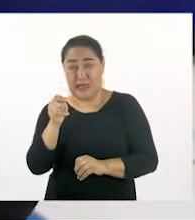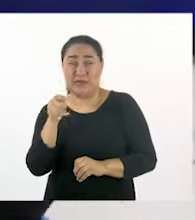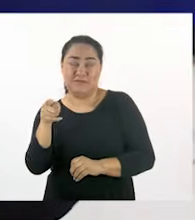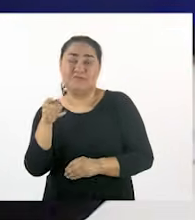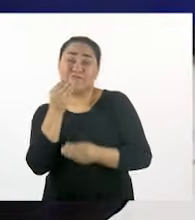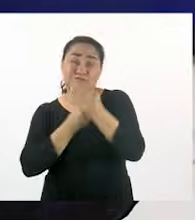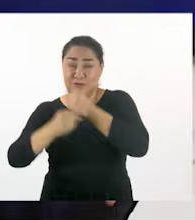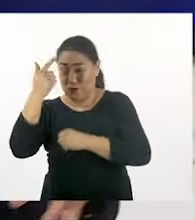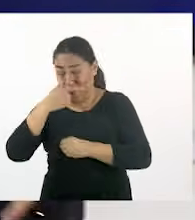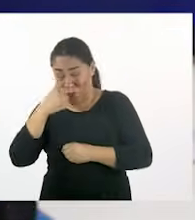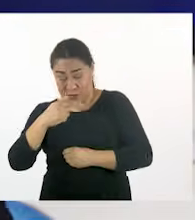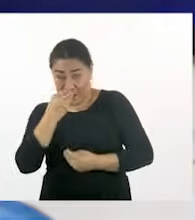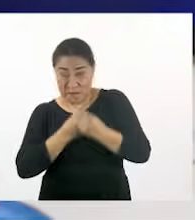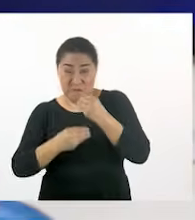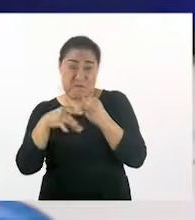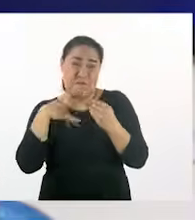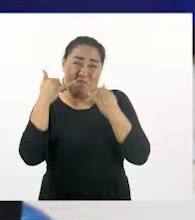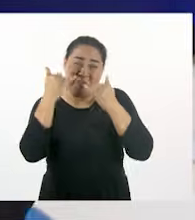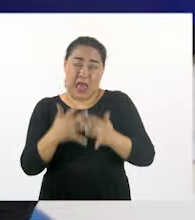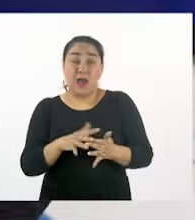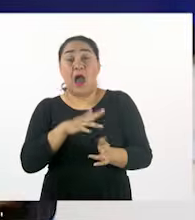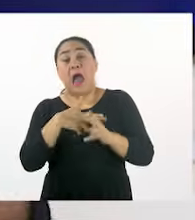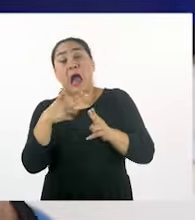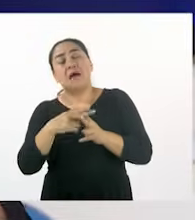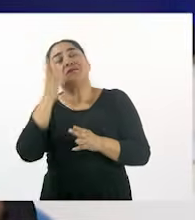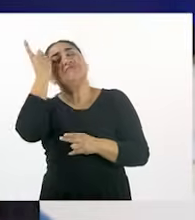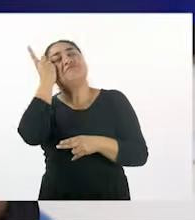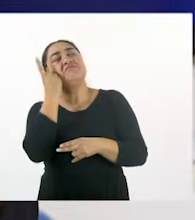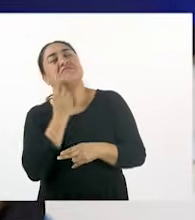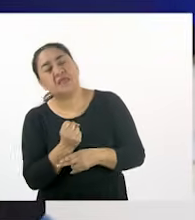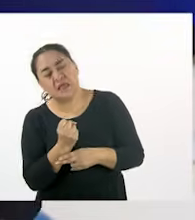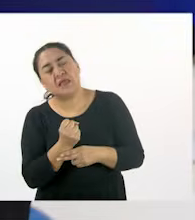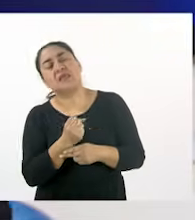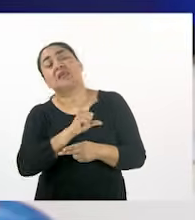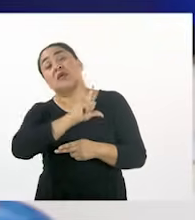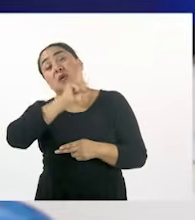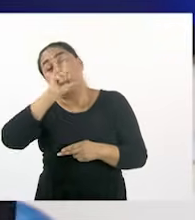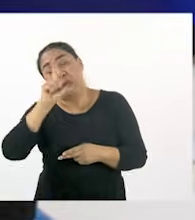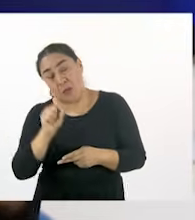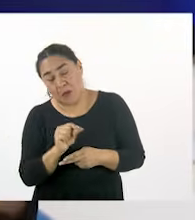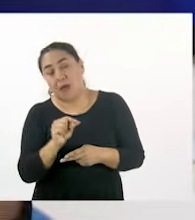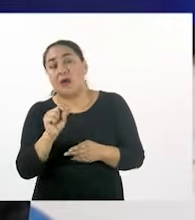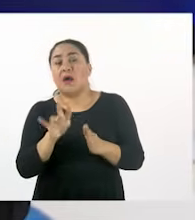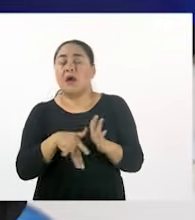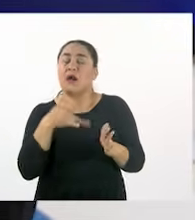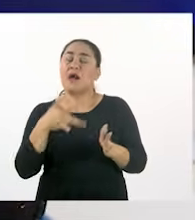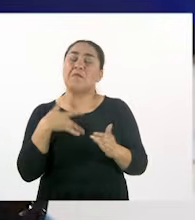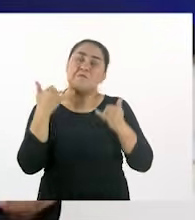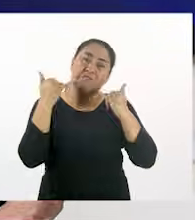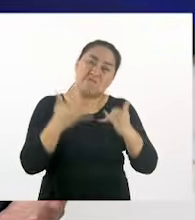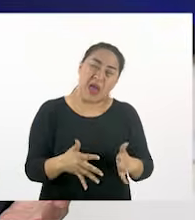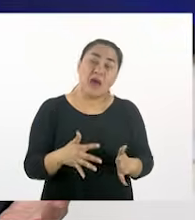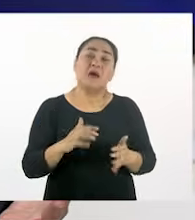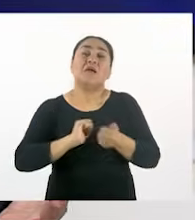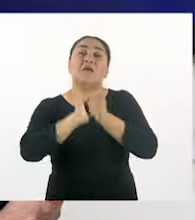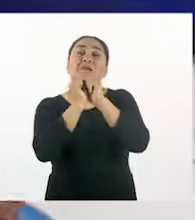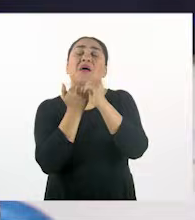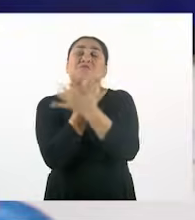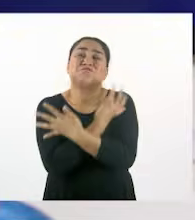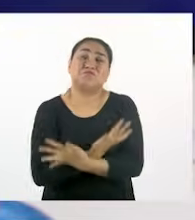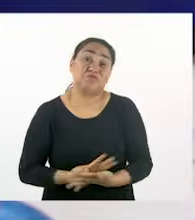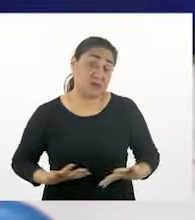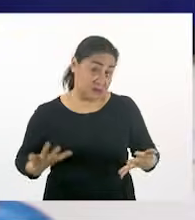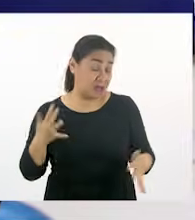pesado, te vas a dormir y entonces mucho más te cuesta trabajo y hace que nosotros subamos de peso en muchas